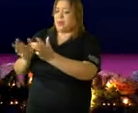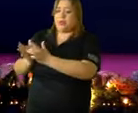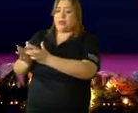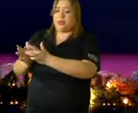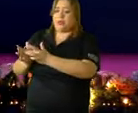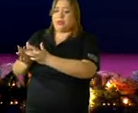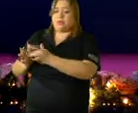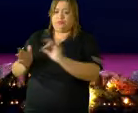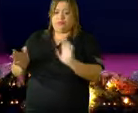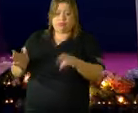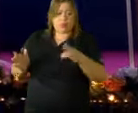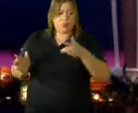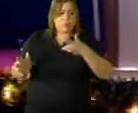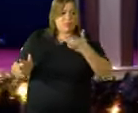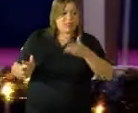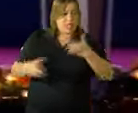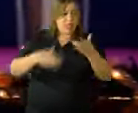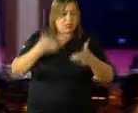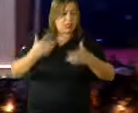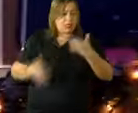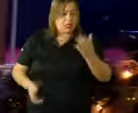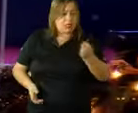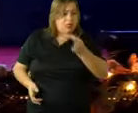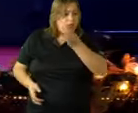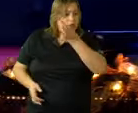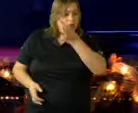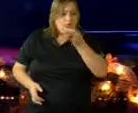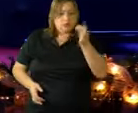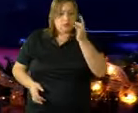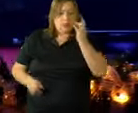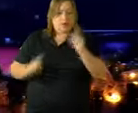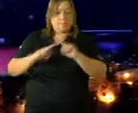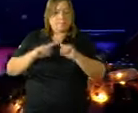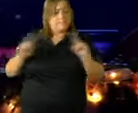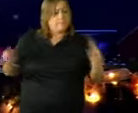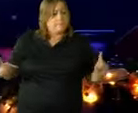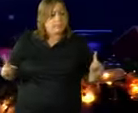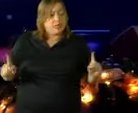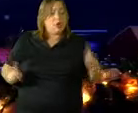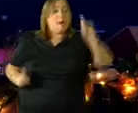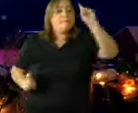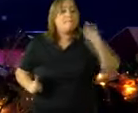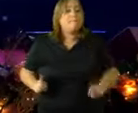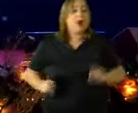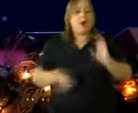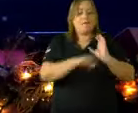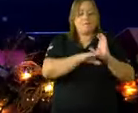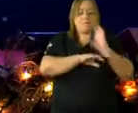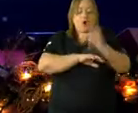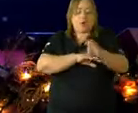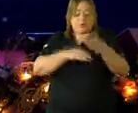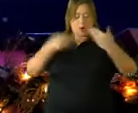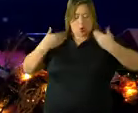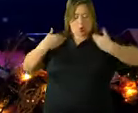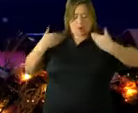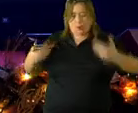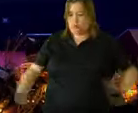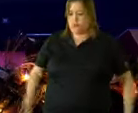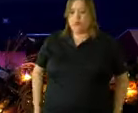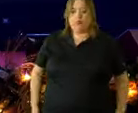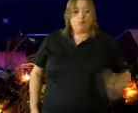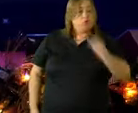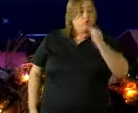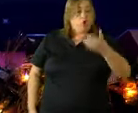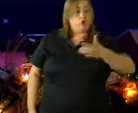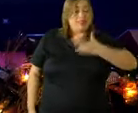¿Cuántos sienten ayunar? Oye, pero parece que nadie lo siente. Pero usted no tiene que sentirlo. Usted sabe